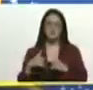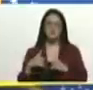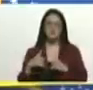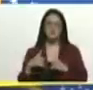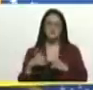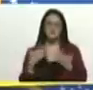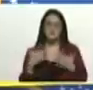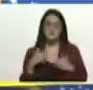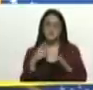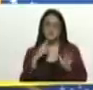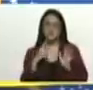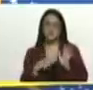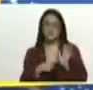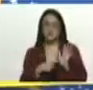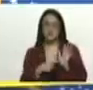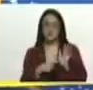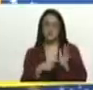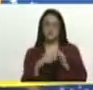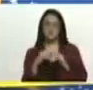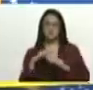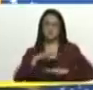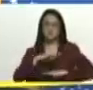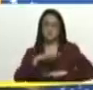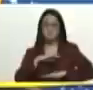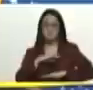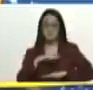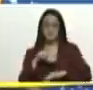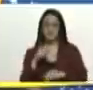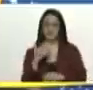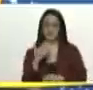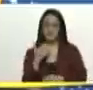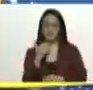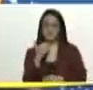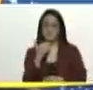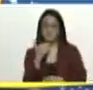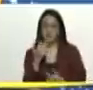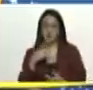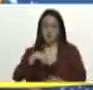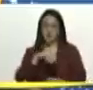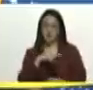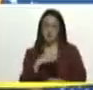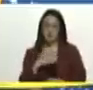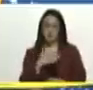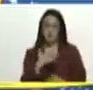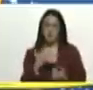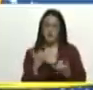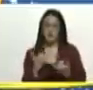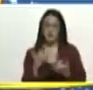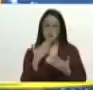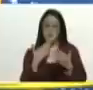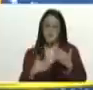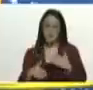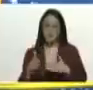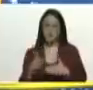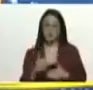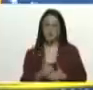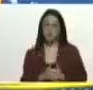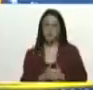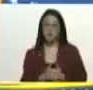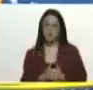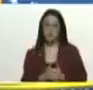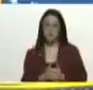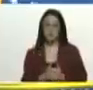Si lográramos con eficiencia que eso ocurriera, nosotros pudiéramos estar muy pronto, Lula, allá